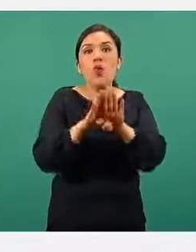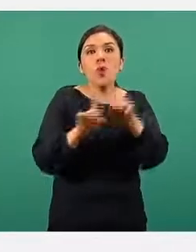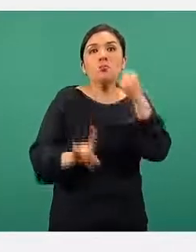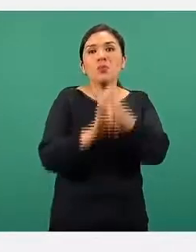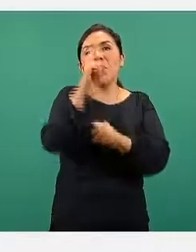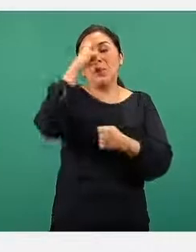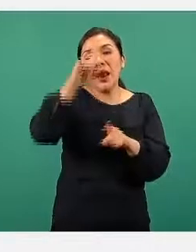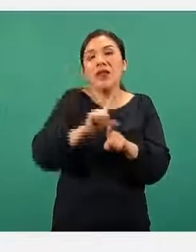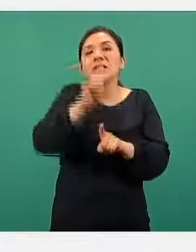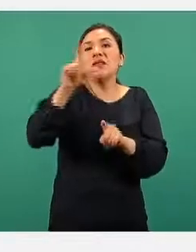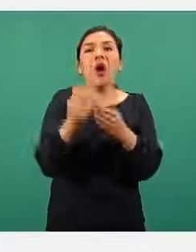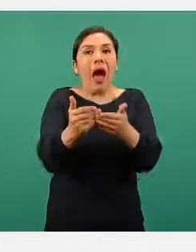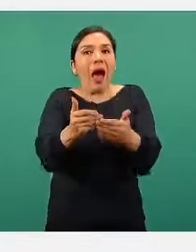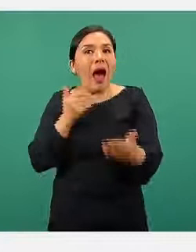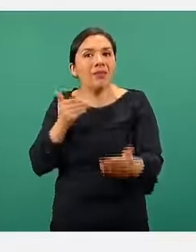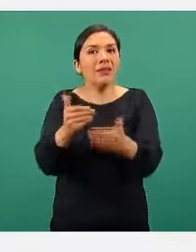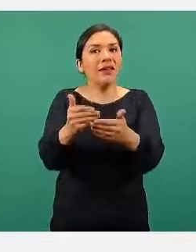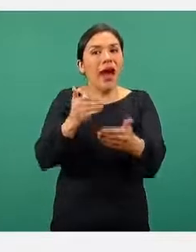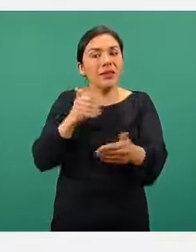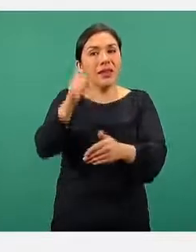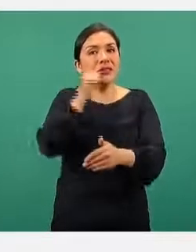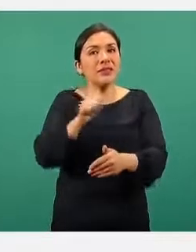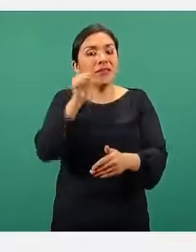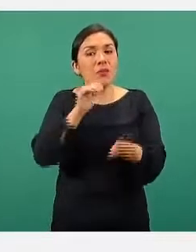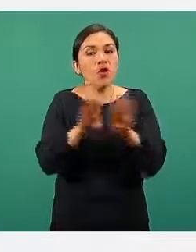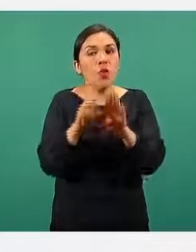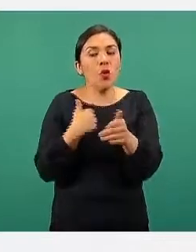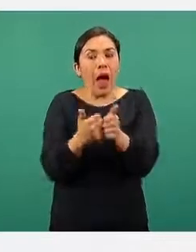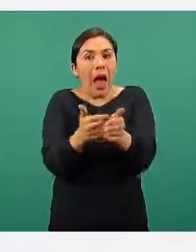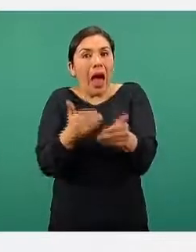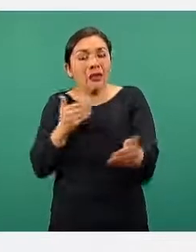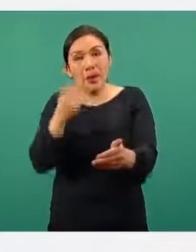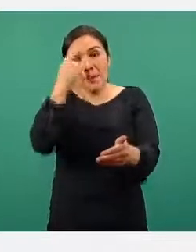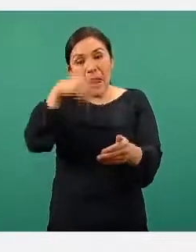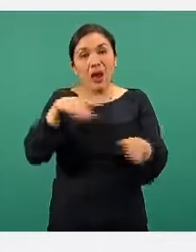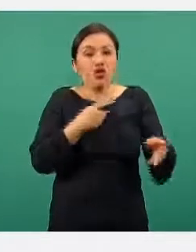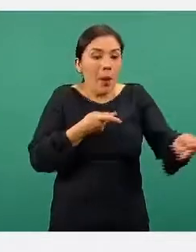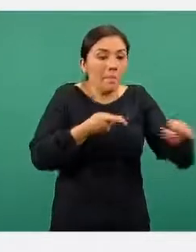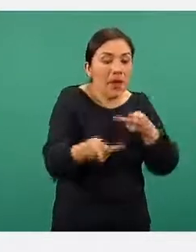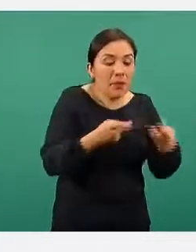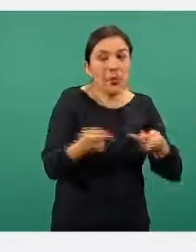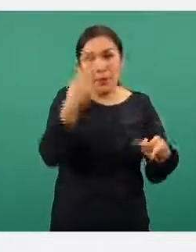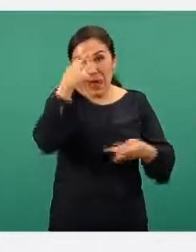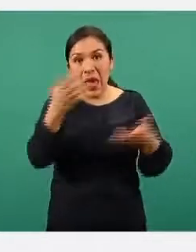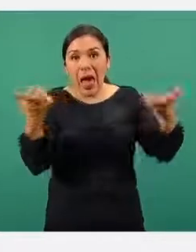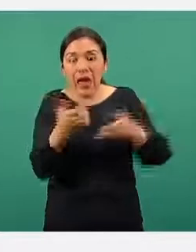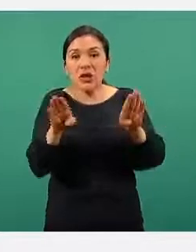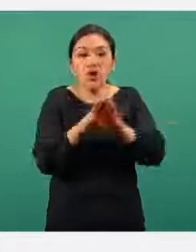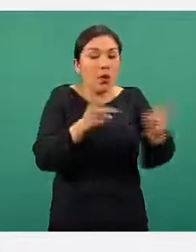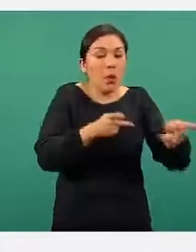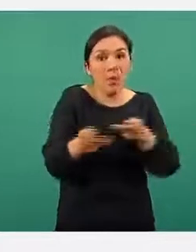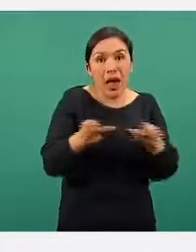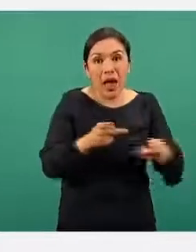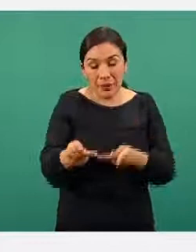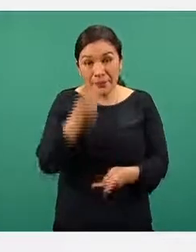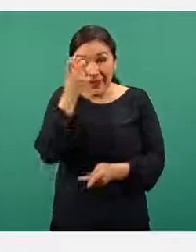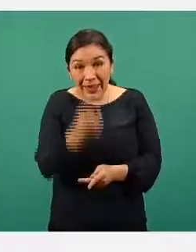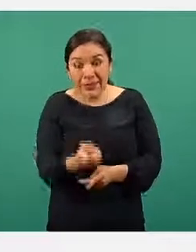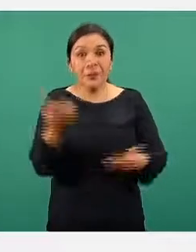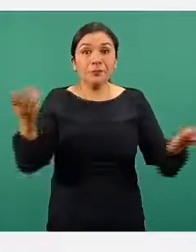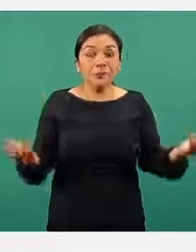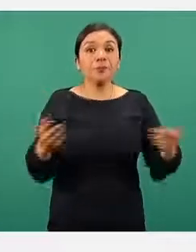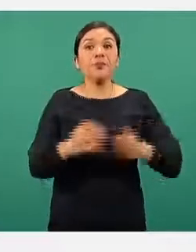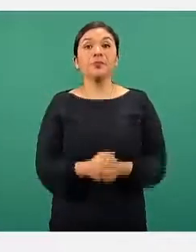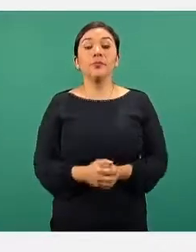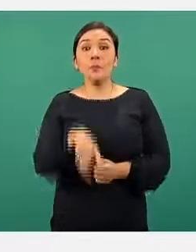fenómeno siguiente. Íbamos adelantándonos con nuestro trabajo estratégico. Y así